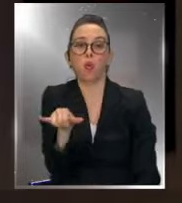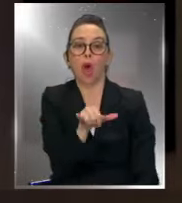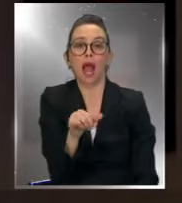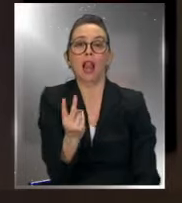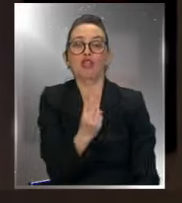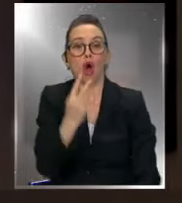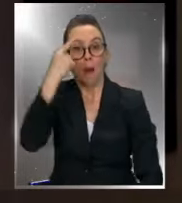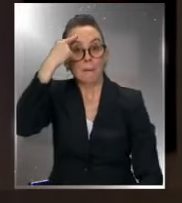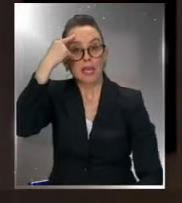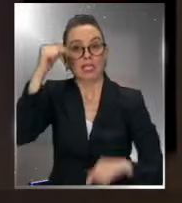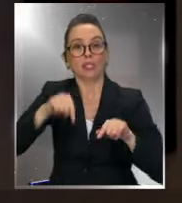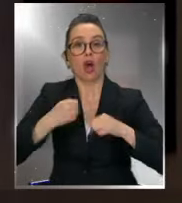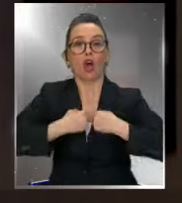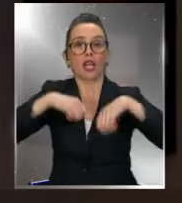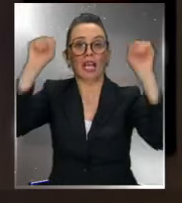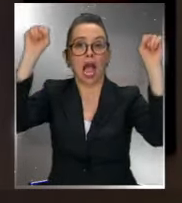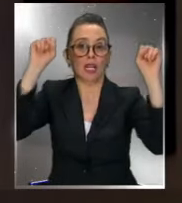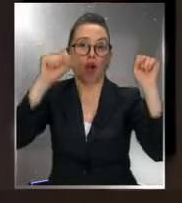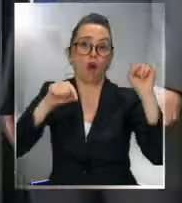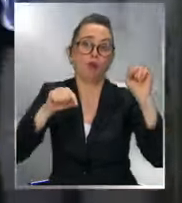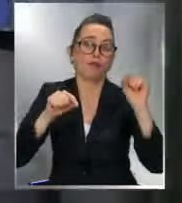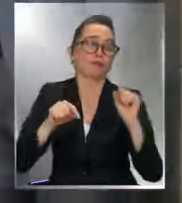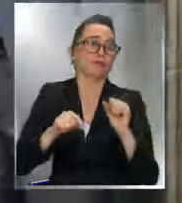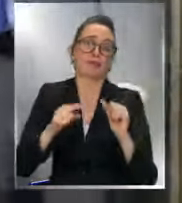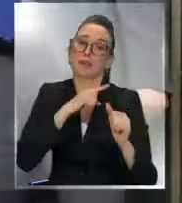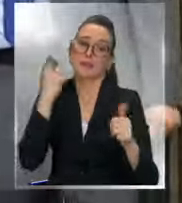hoy día ganaban y hoy día estrepitosamente perdieron.